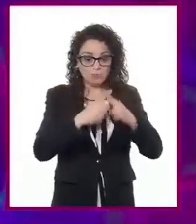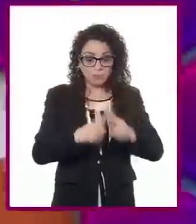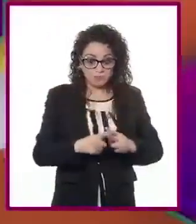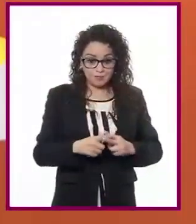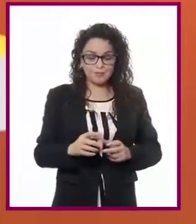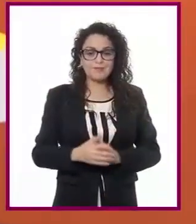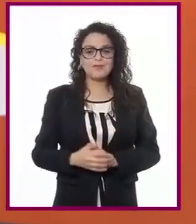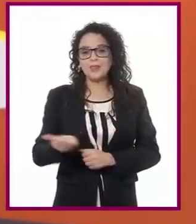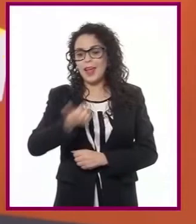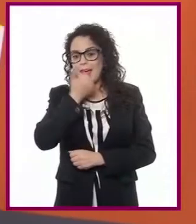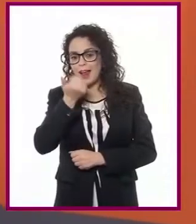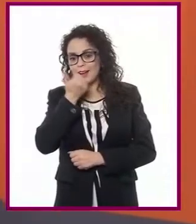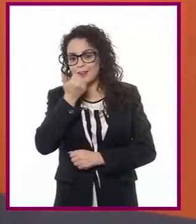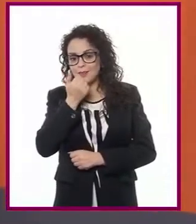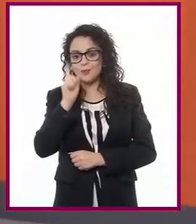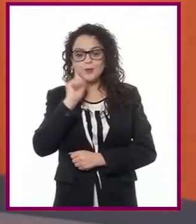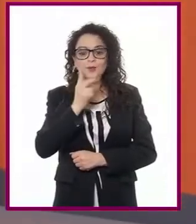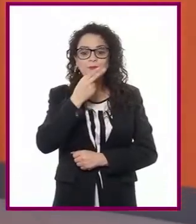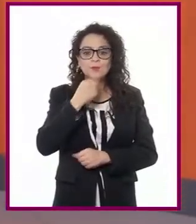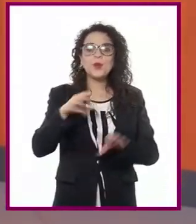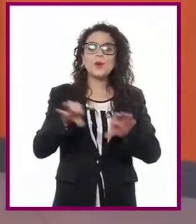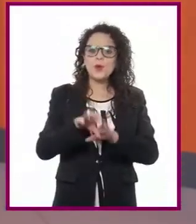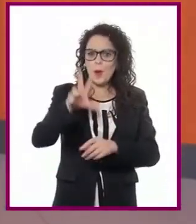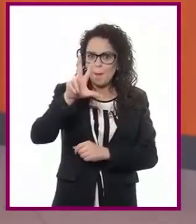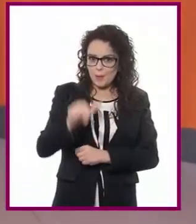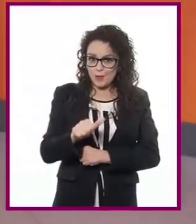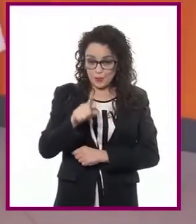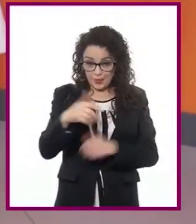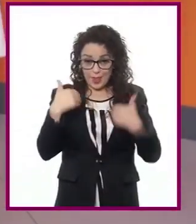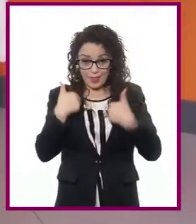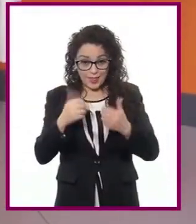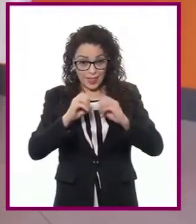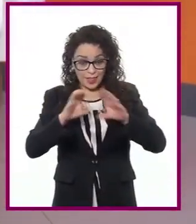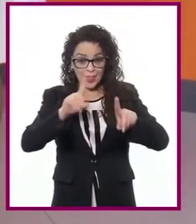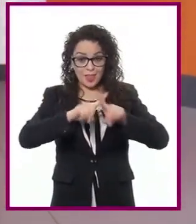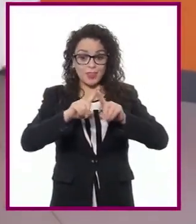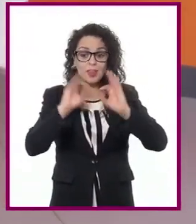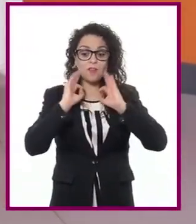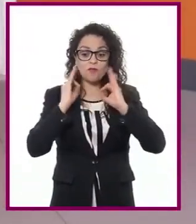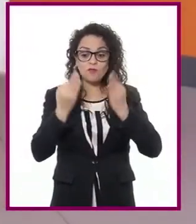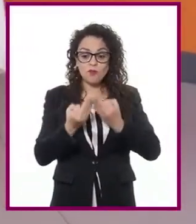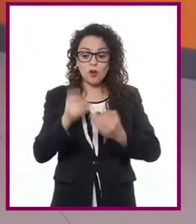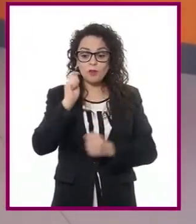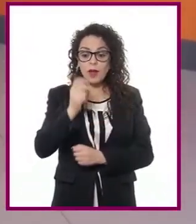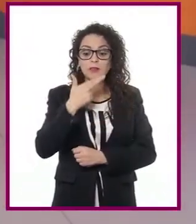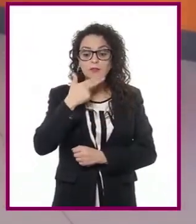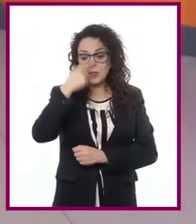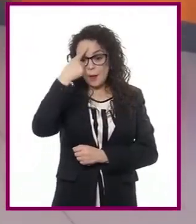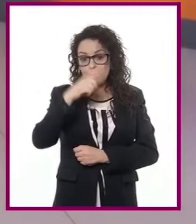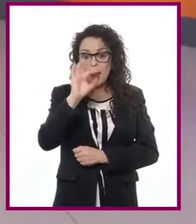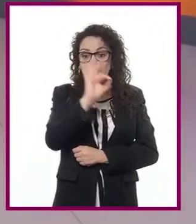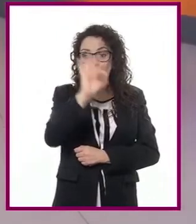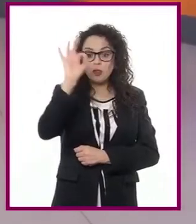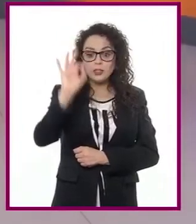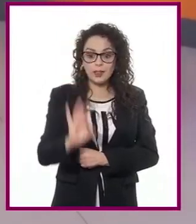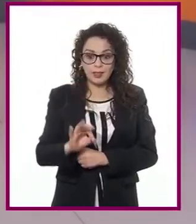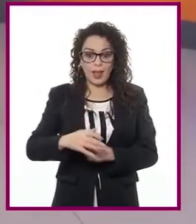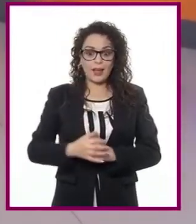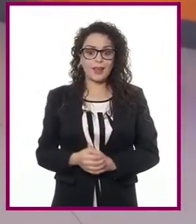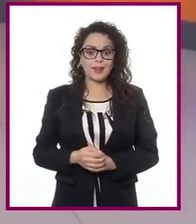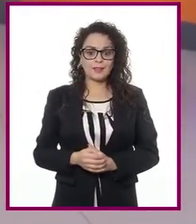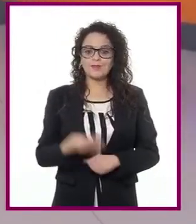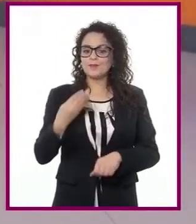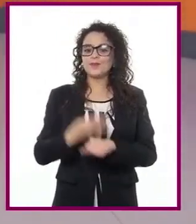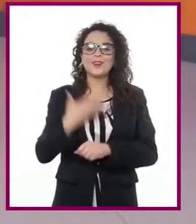y alumnos, ¿cómo van hasta aquí? ¿Les ha quedado clara las distintas maneras que podemos utilizar para un porcentaje?